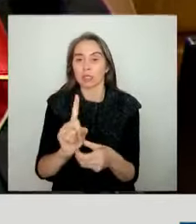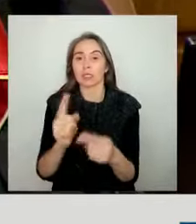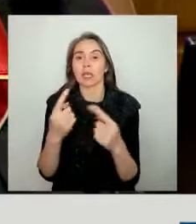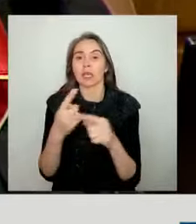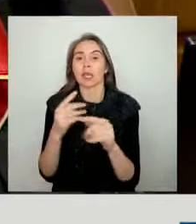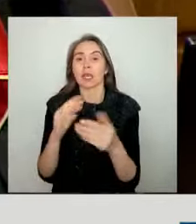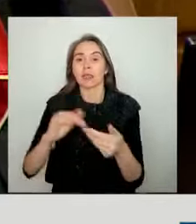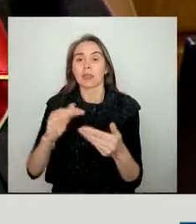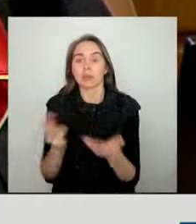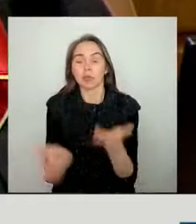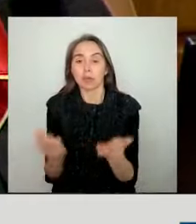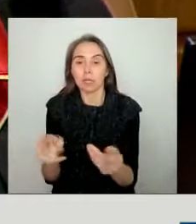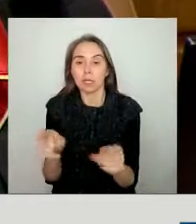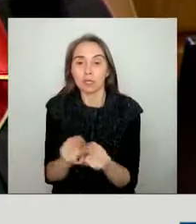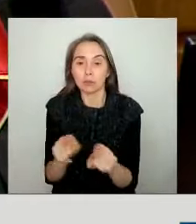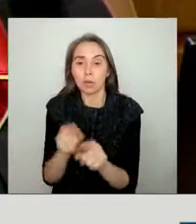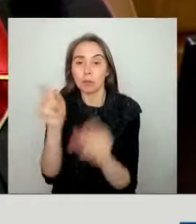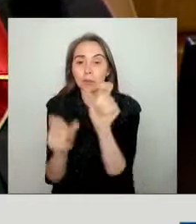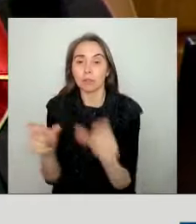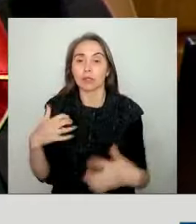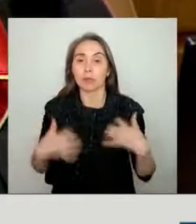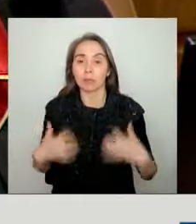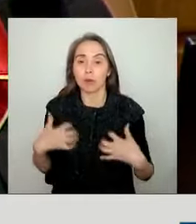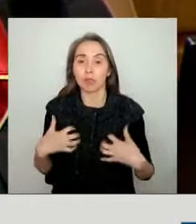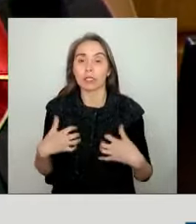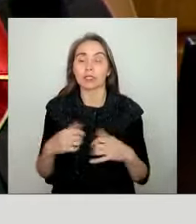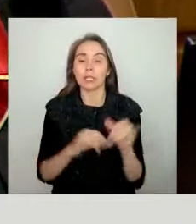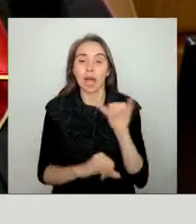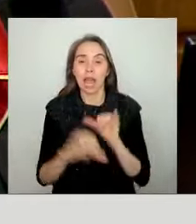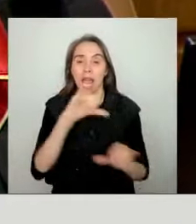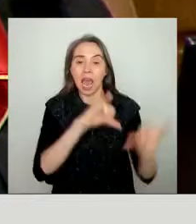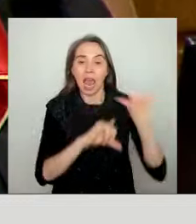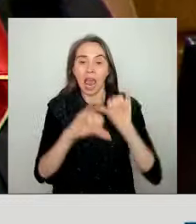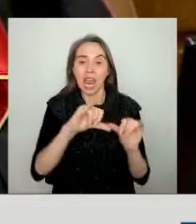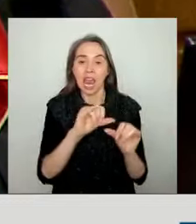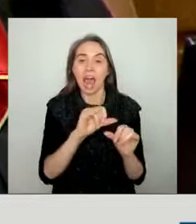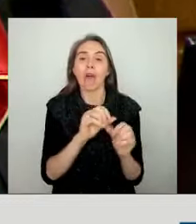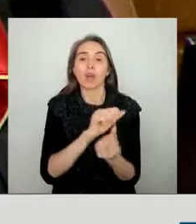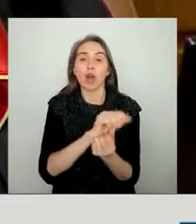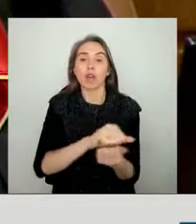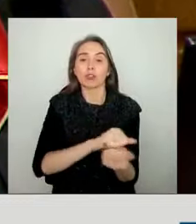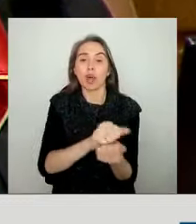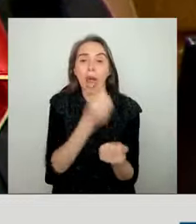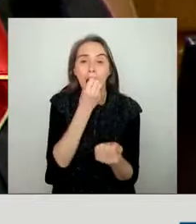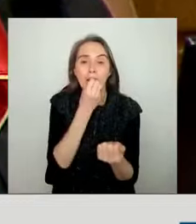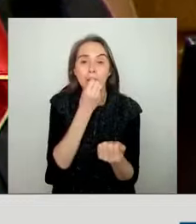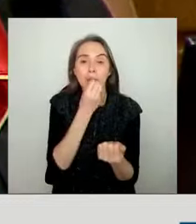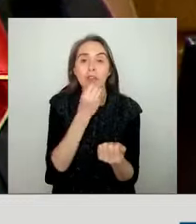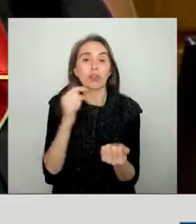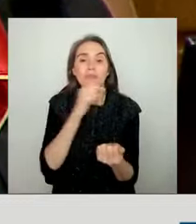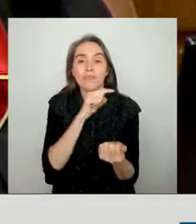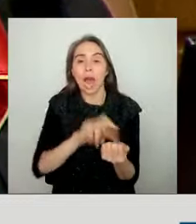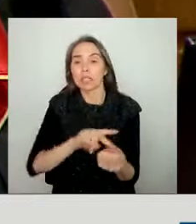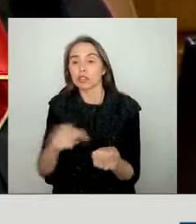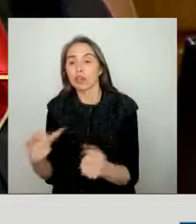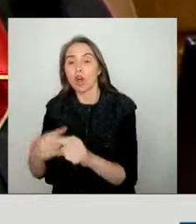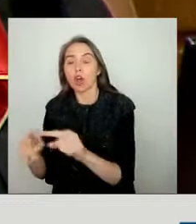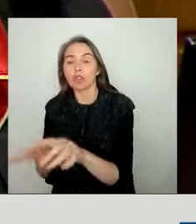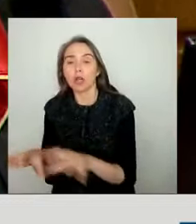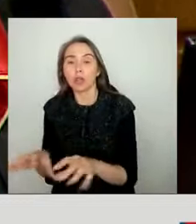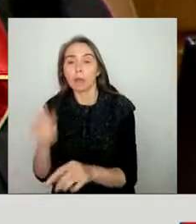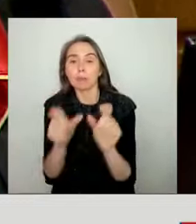tanto a quienes por medio de Laboratorios generan alimentos que simulan ser otra cosa como a quien te vende un